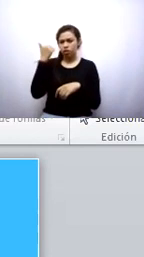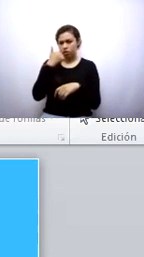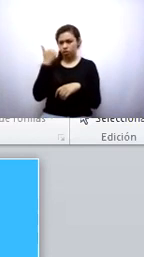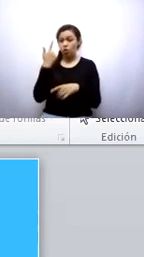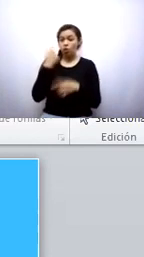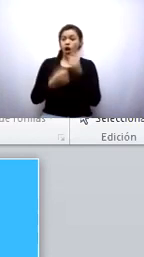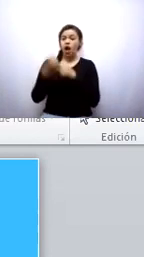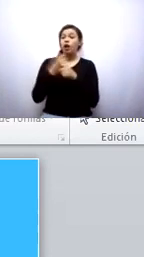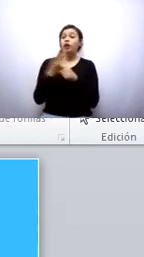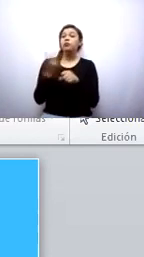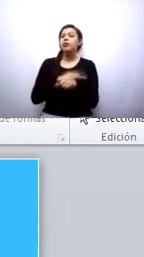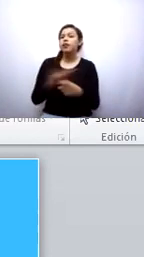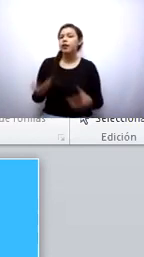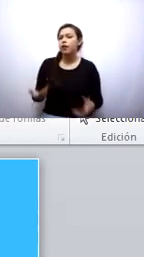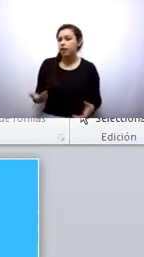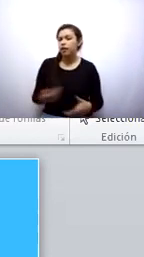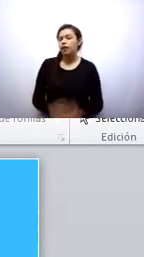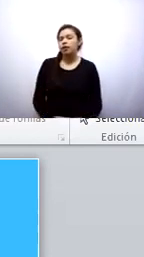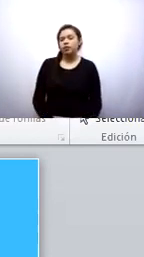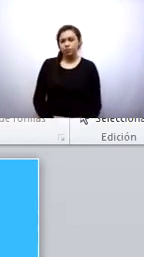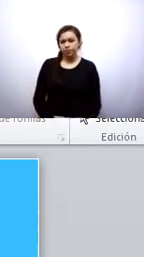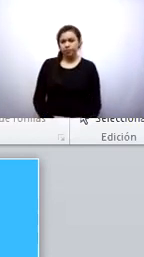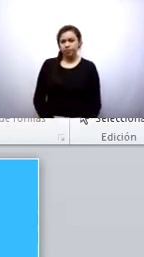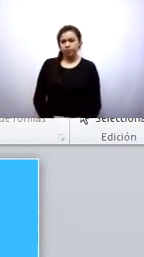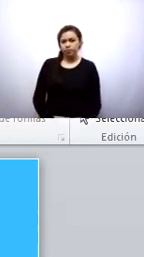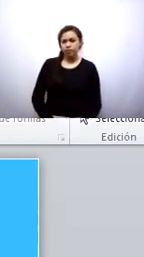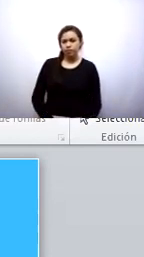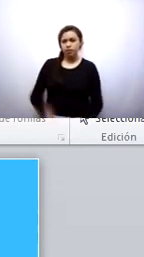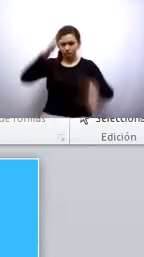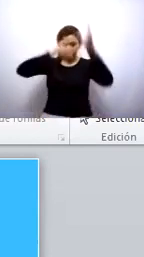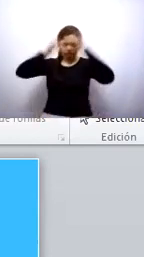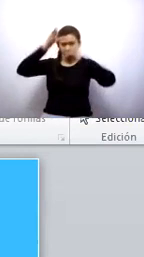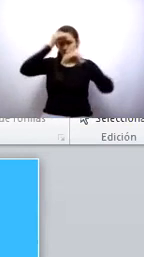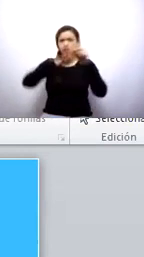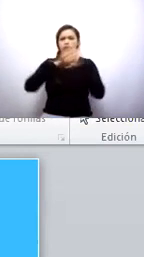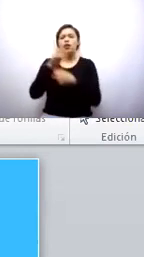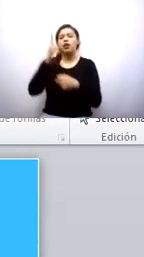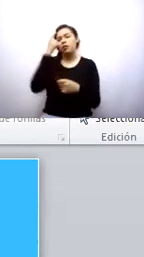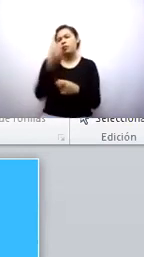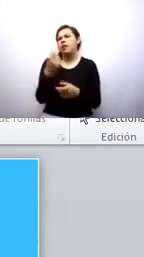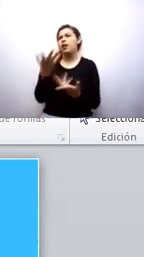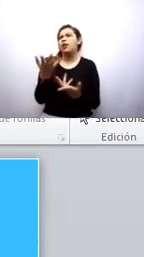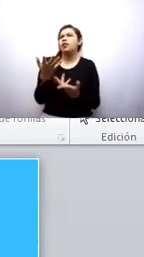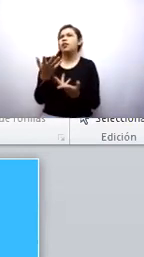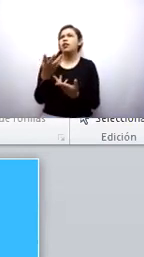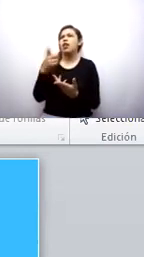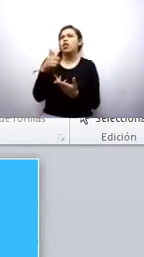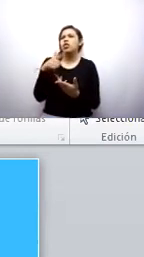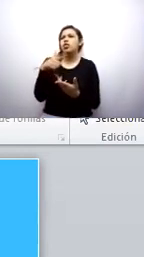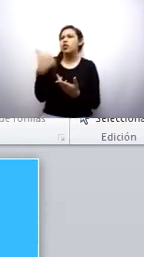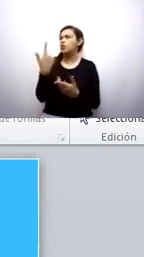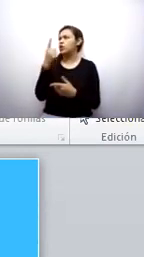año? ¿Qué es lo que hemos aprendido justamente a lo largo de estos ya 12 meses en los que